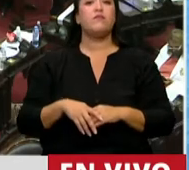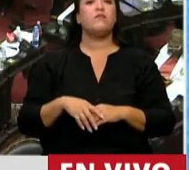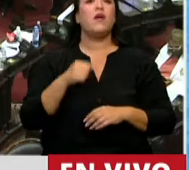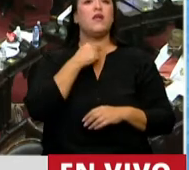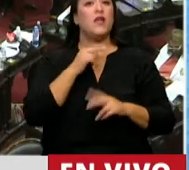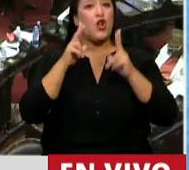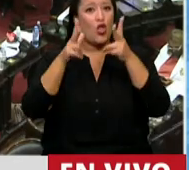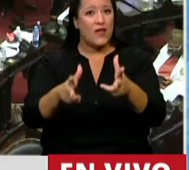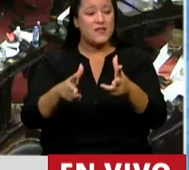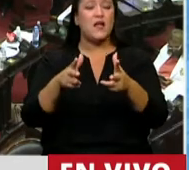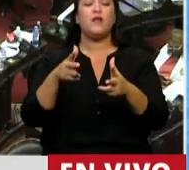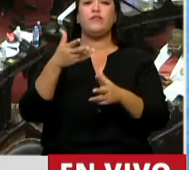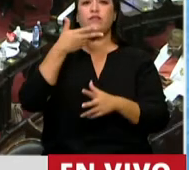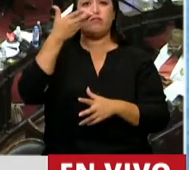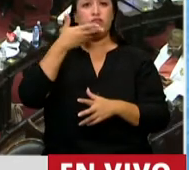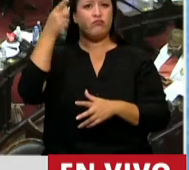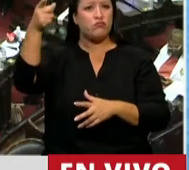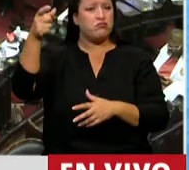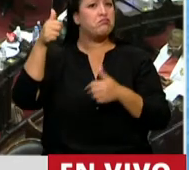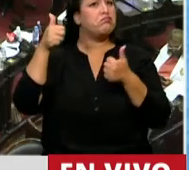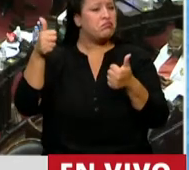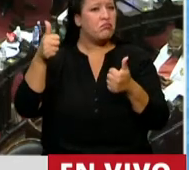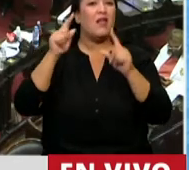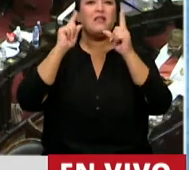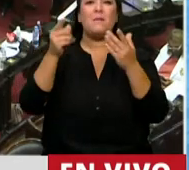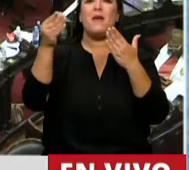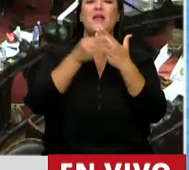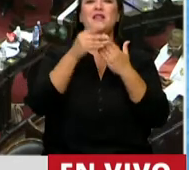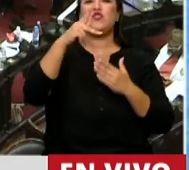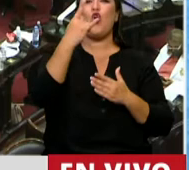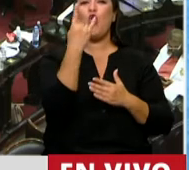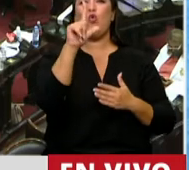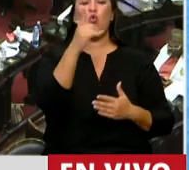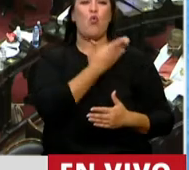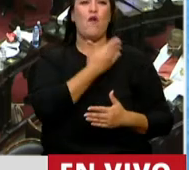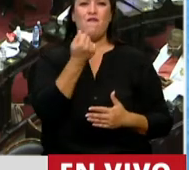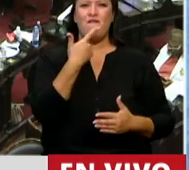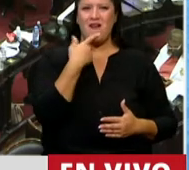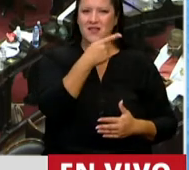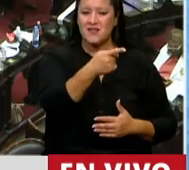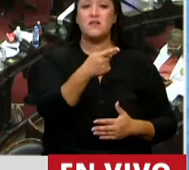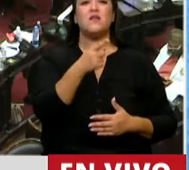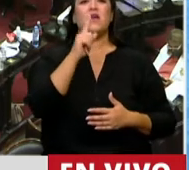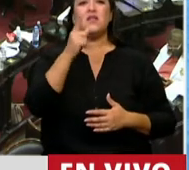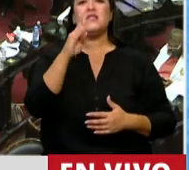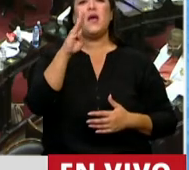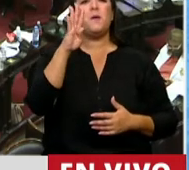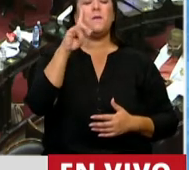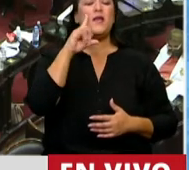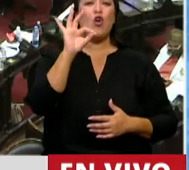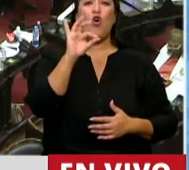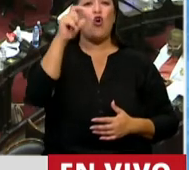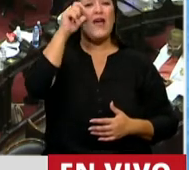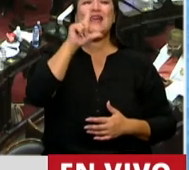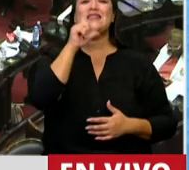felices declaraciones, las del ministro Culfas, mencionando solamente al bioetanol